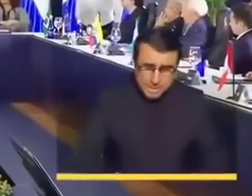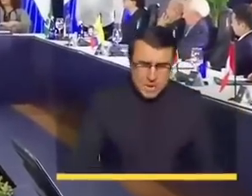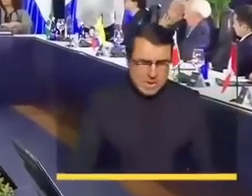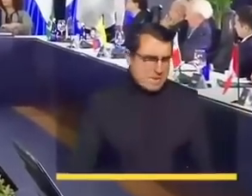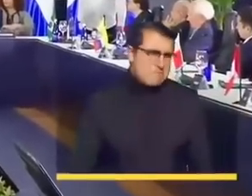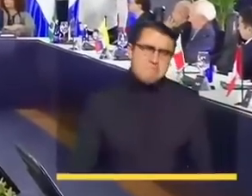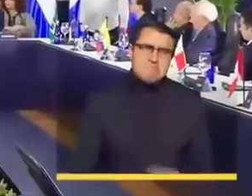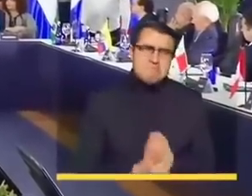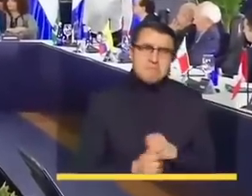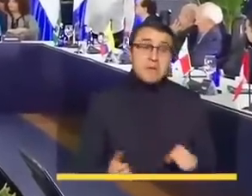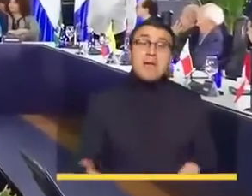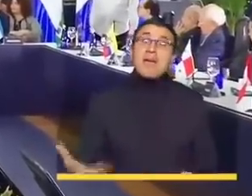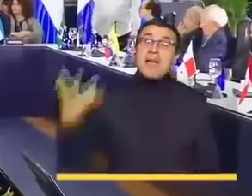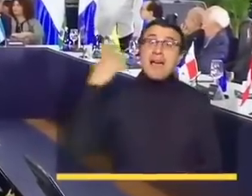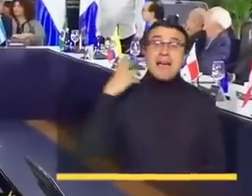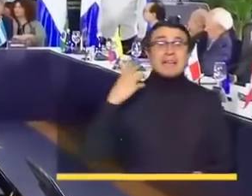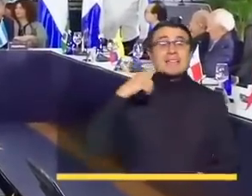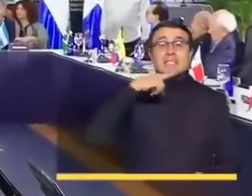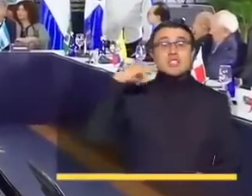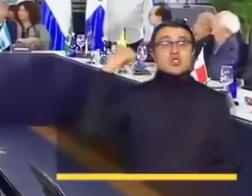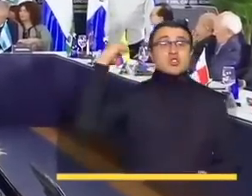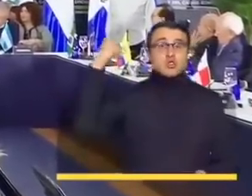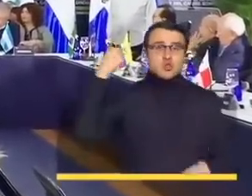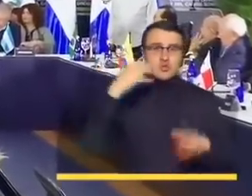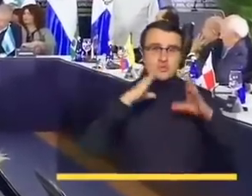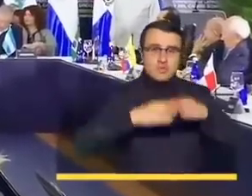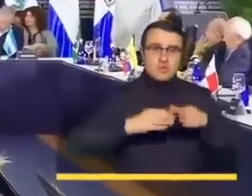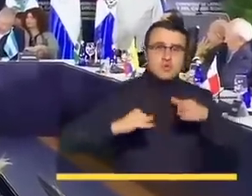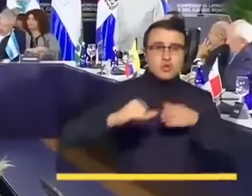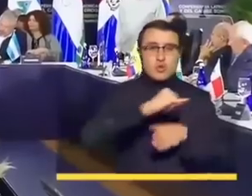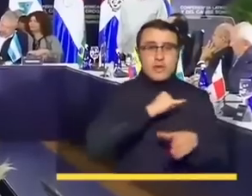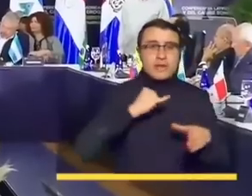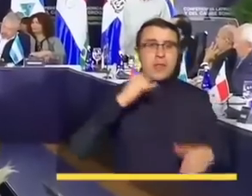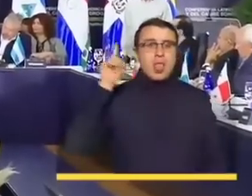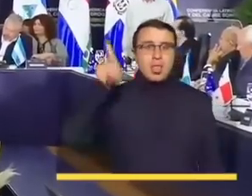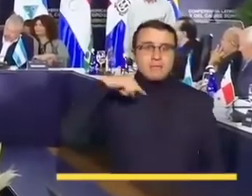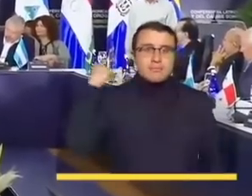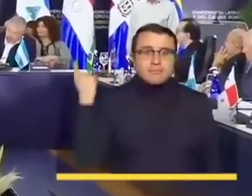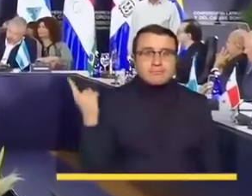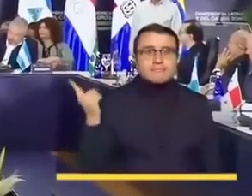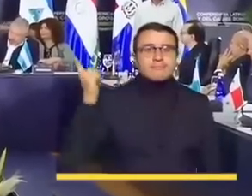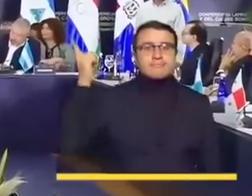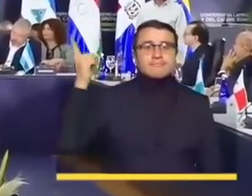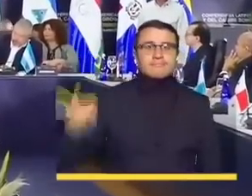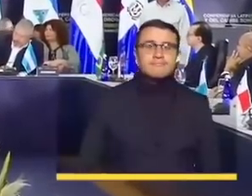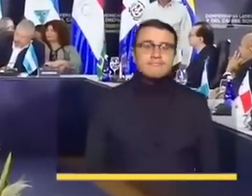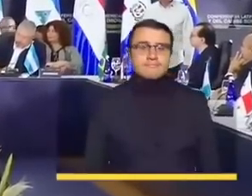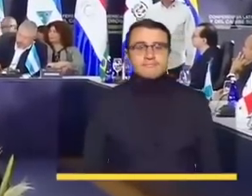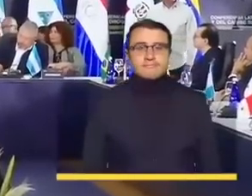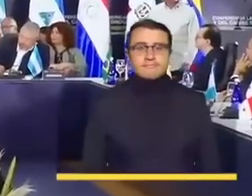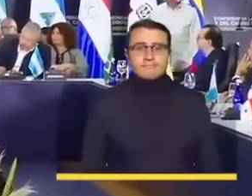lo que pretendió el socialismo soviético, ¿o no? Pues fracasó el socialismo soviético.